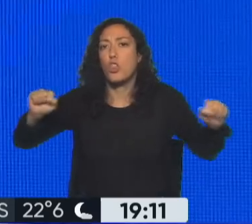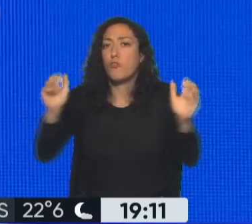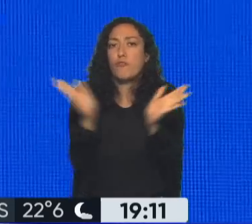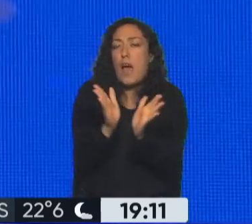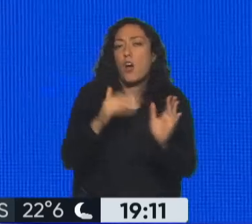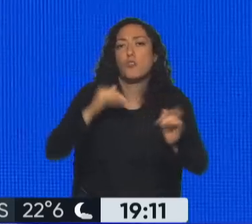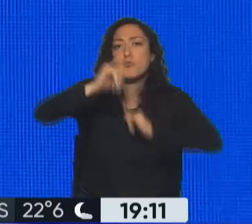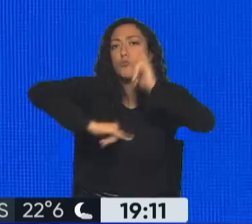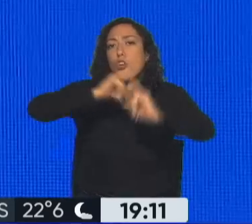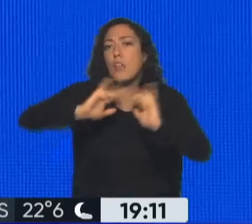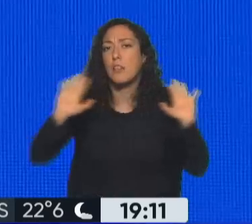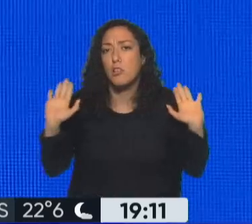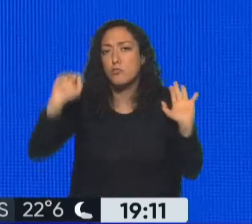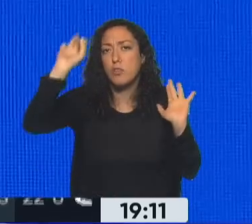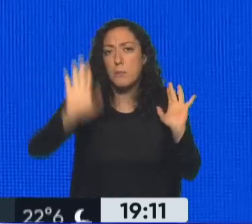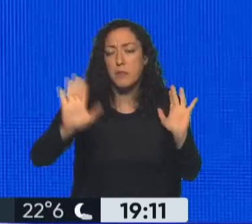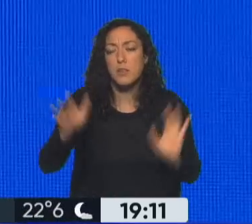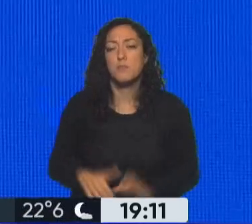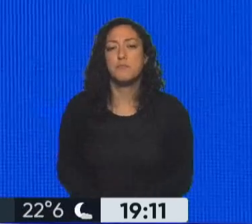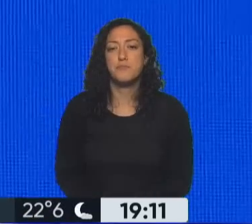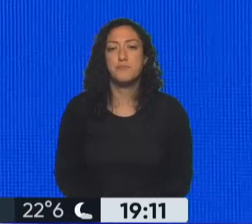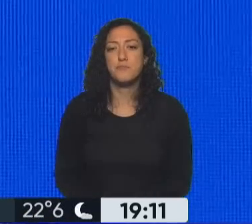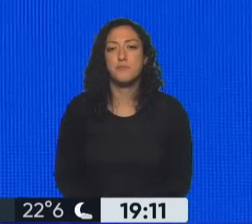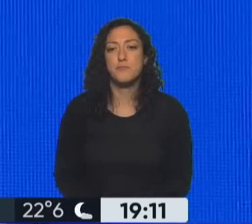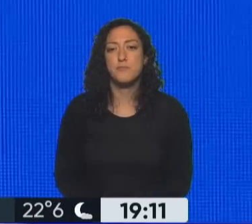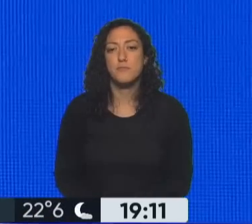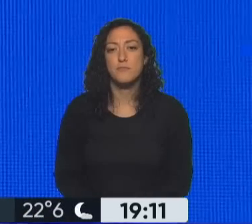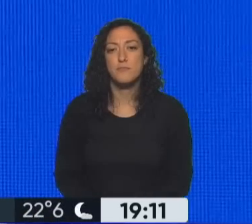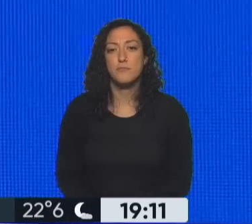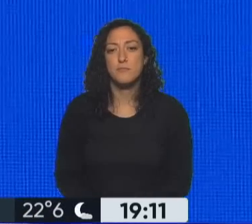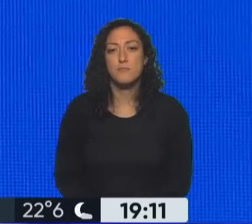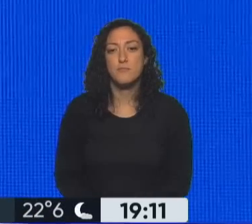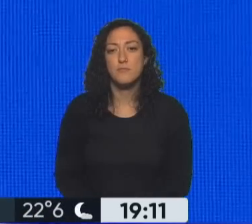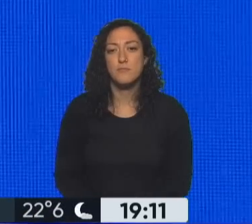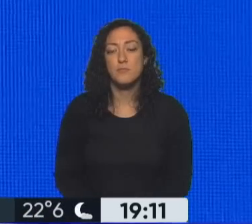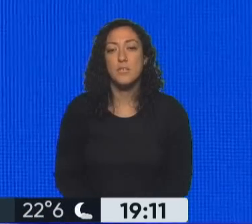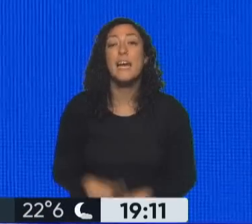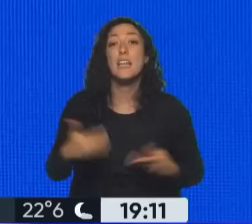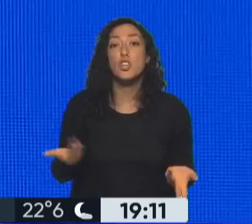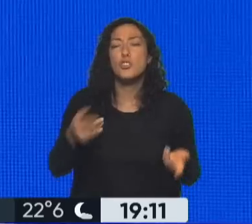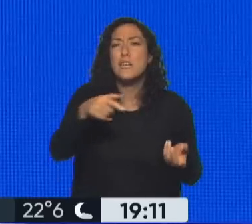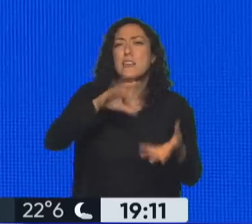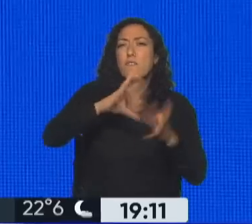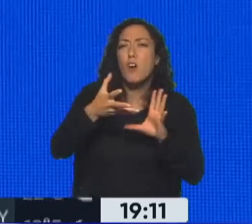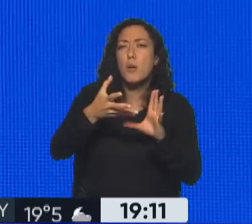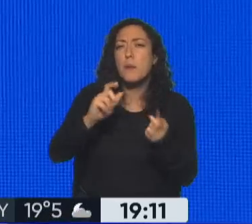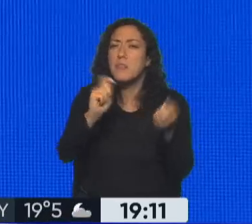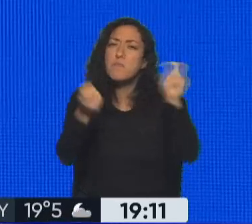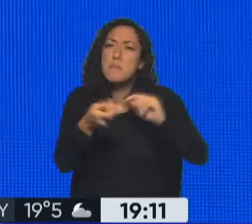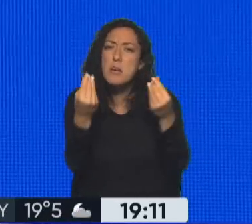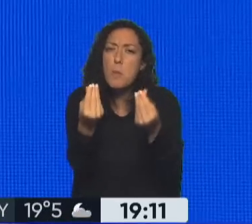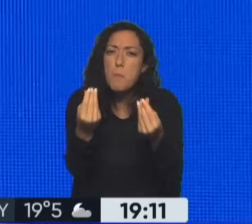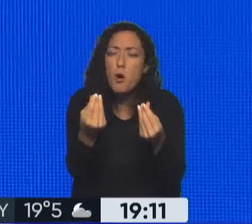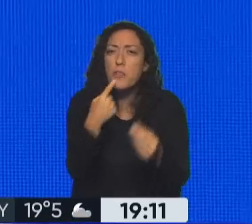flaco, no estoy adjetivando. Entonces, ¿qué fue esa convertibilidad? Nos dijeron que